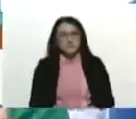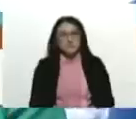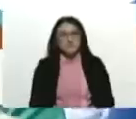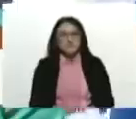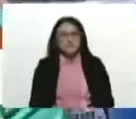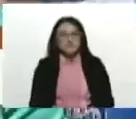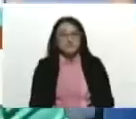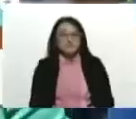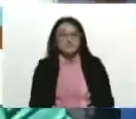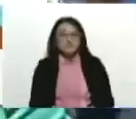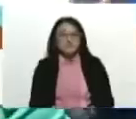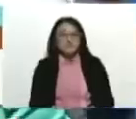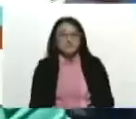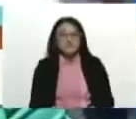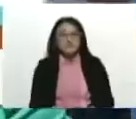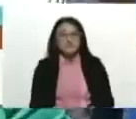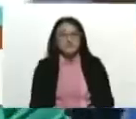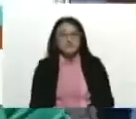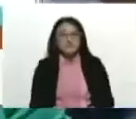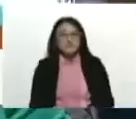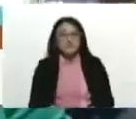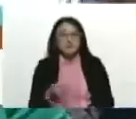y en un ratico